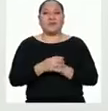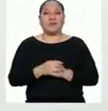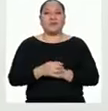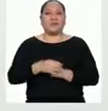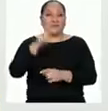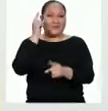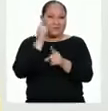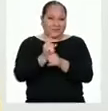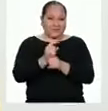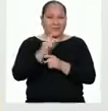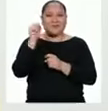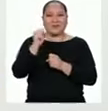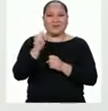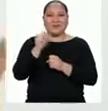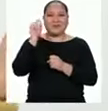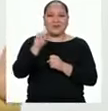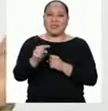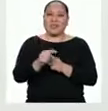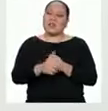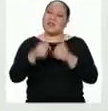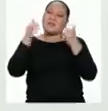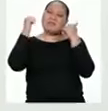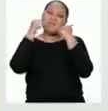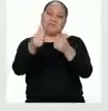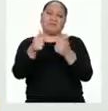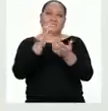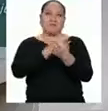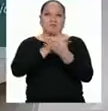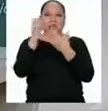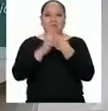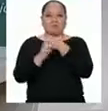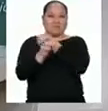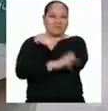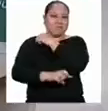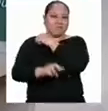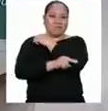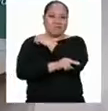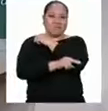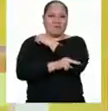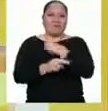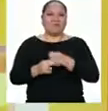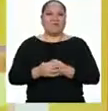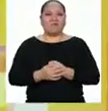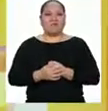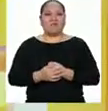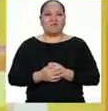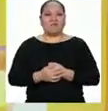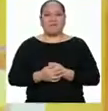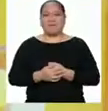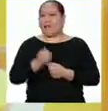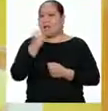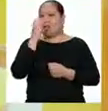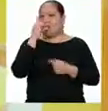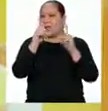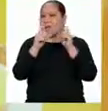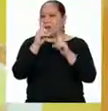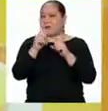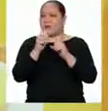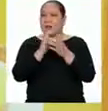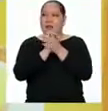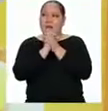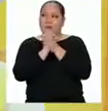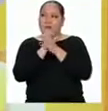es. Si es así, será un gran proyecto nacional. Tenemos unas cuantas preguntas de nuestras